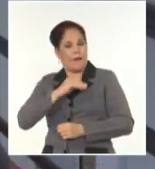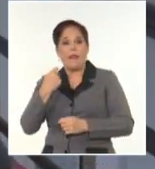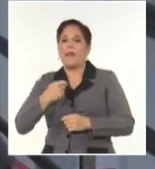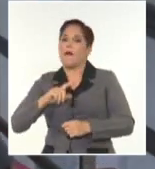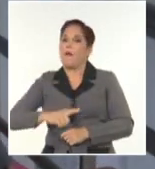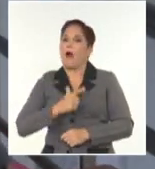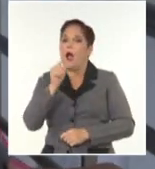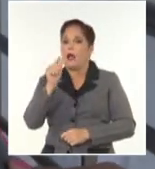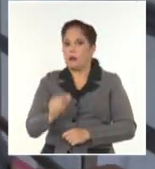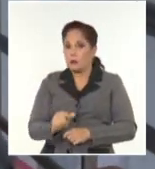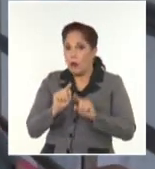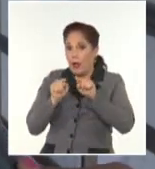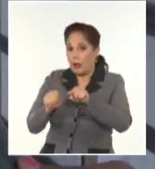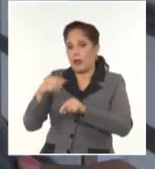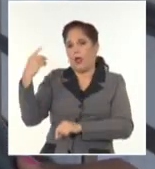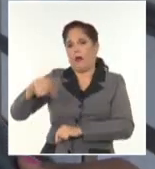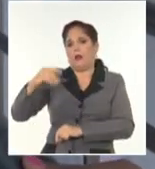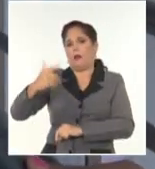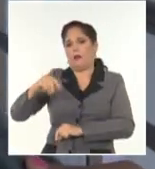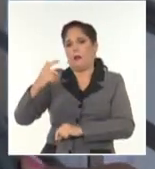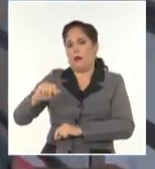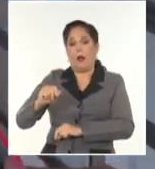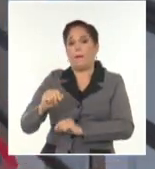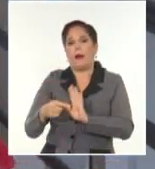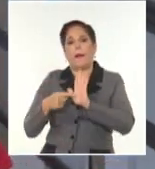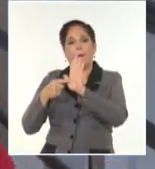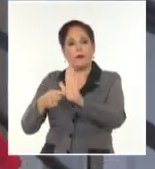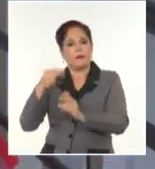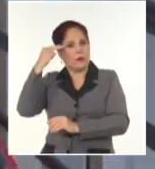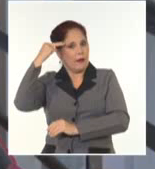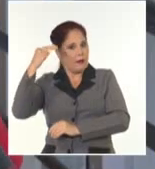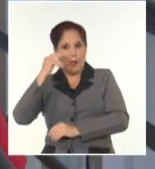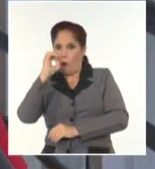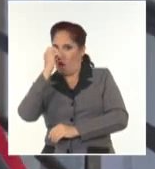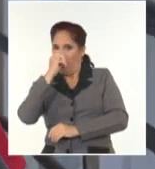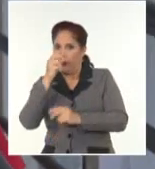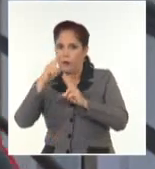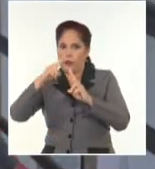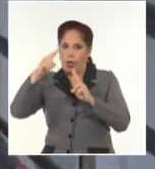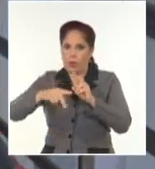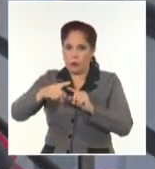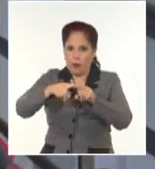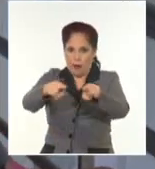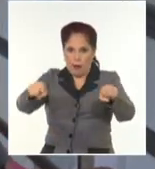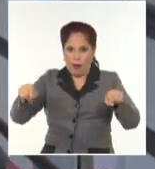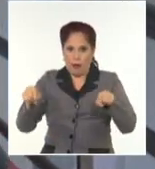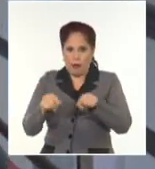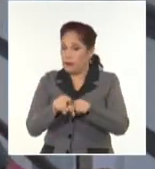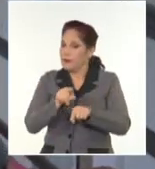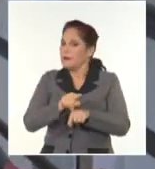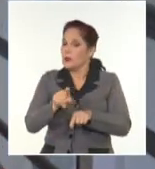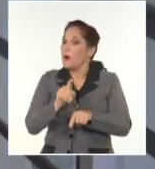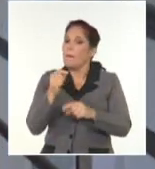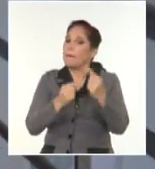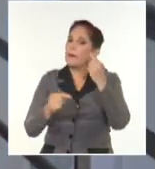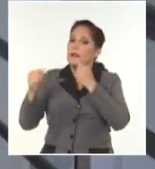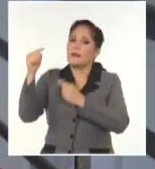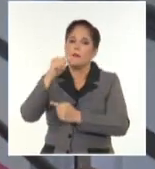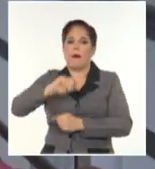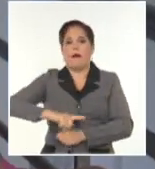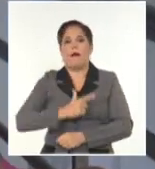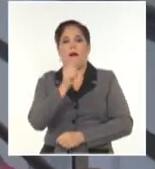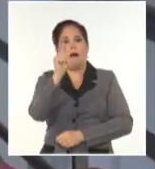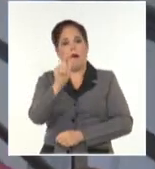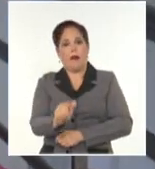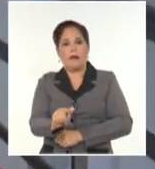actores y actrices entrenados, no solo ya para mostrar estas habilidades sobre la escena, sino para ir a esas esencias que son fundamentales en el arte, que